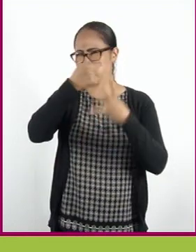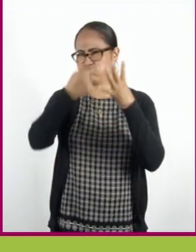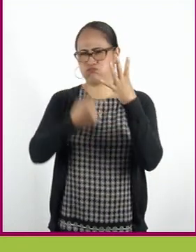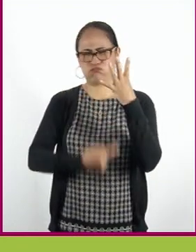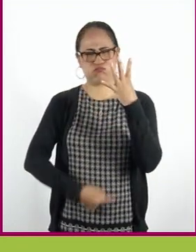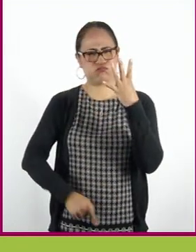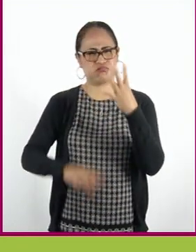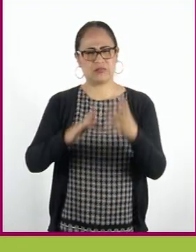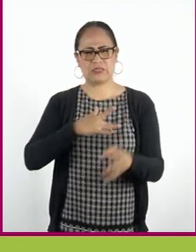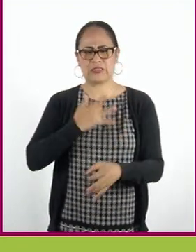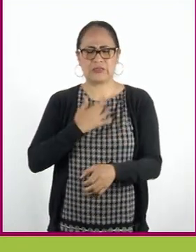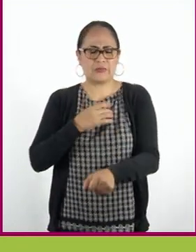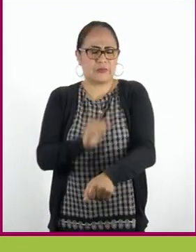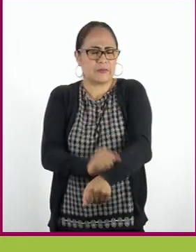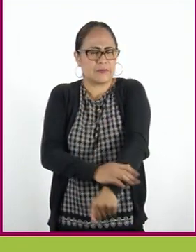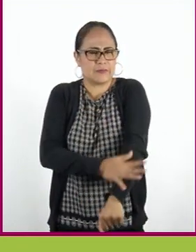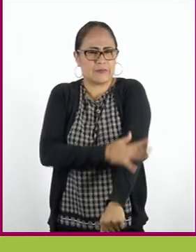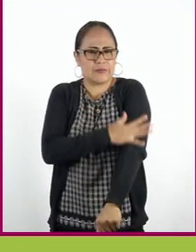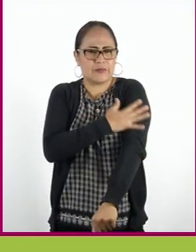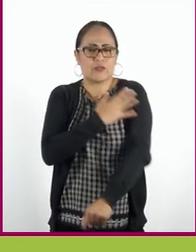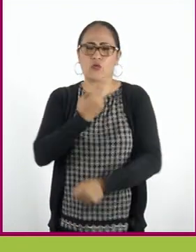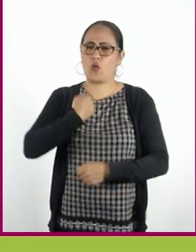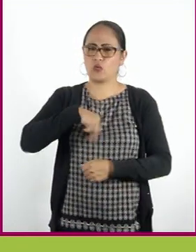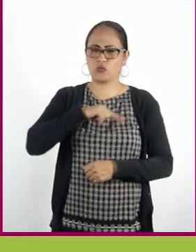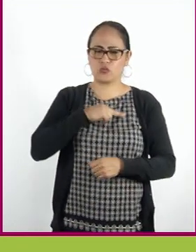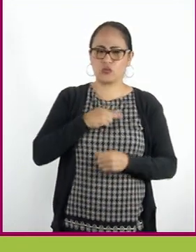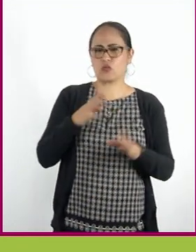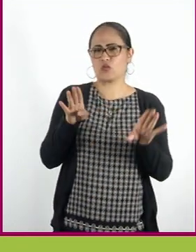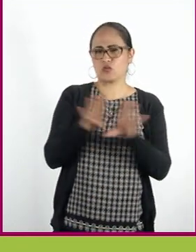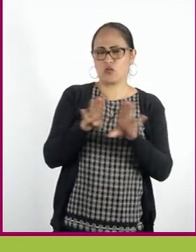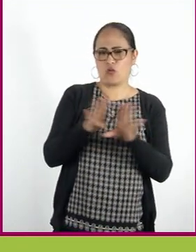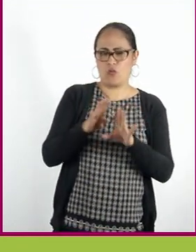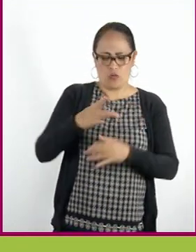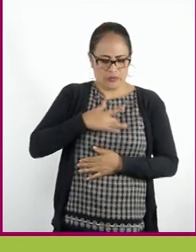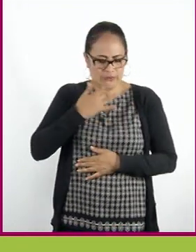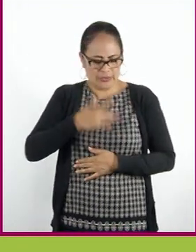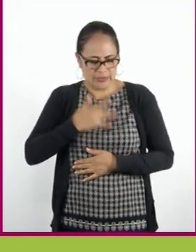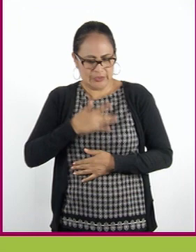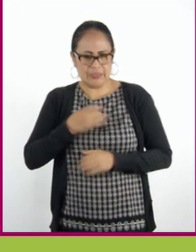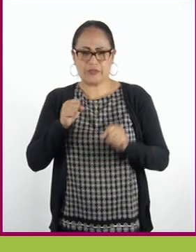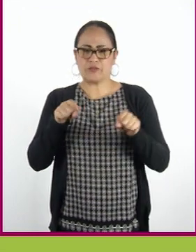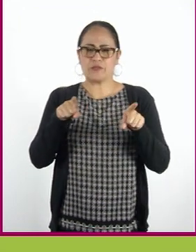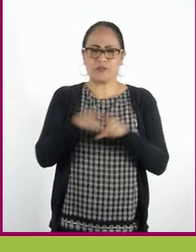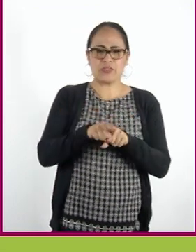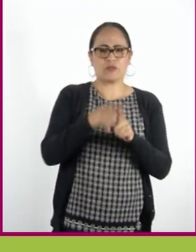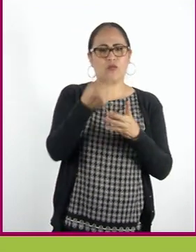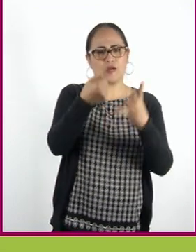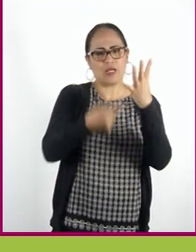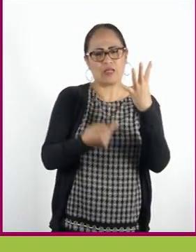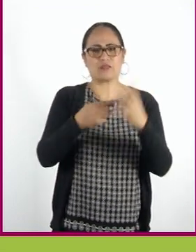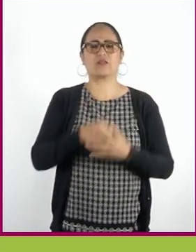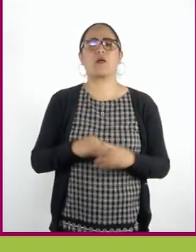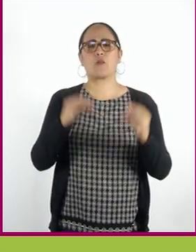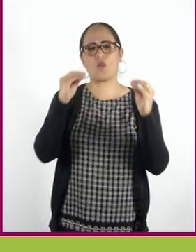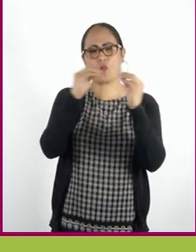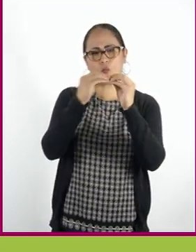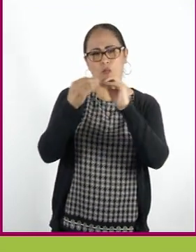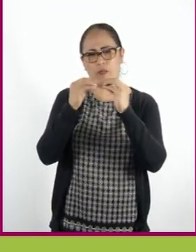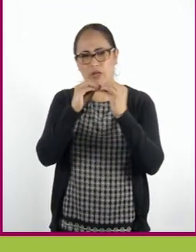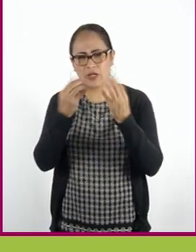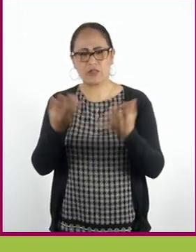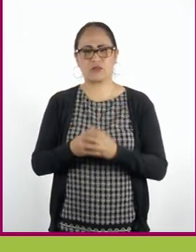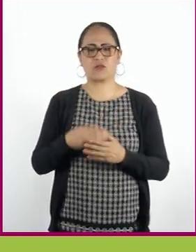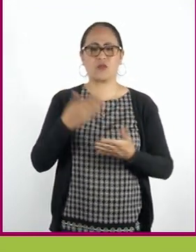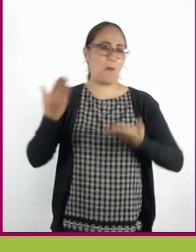Los seres humanos tenemos varias formas de sentir y expresar el placer. Por ejemplo, los besos,